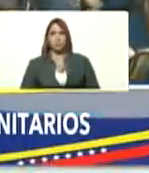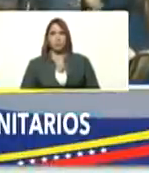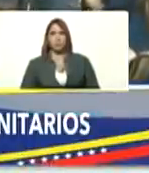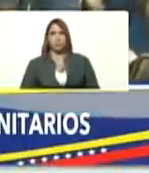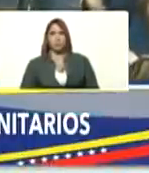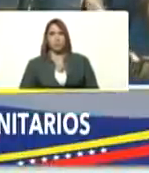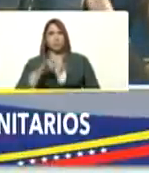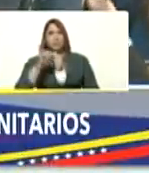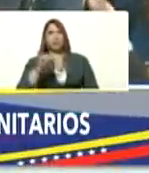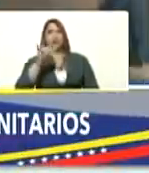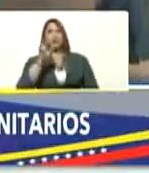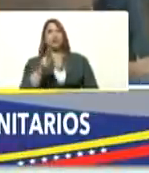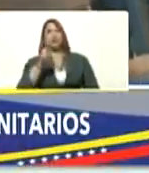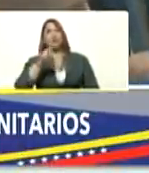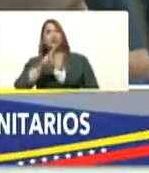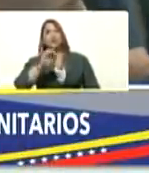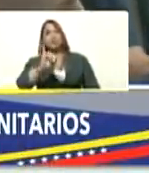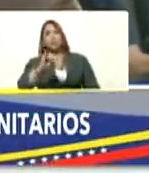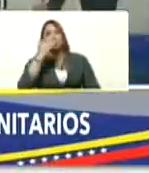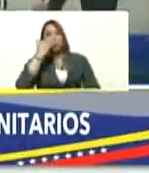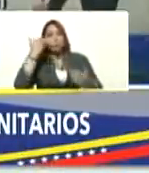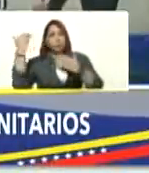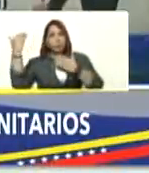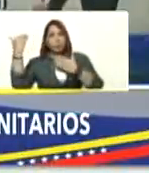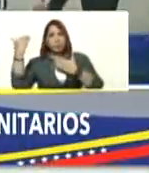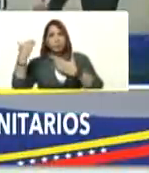Yuri Ivanovich Borisov,